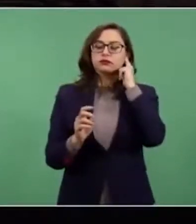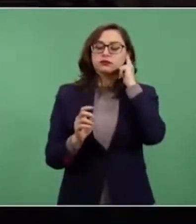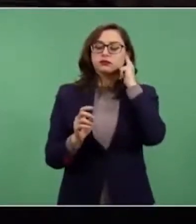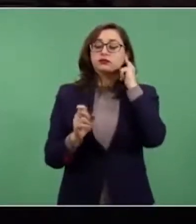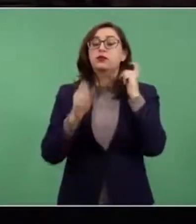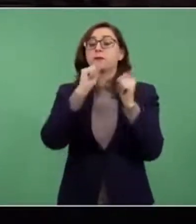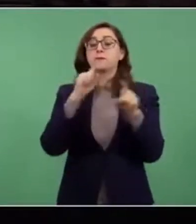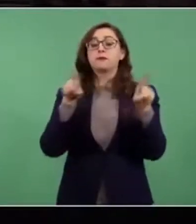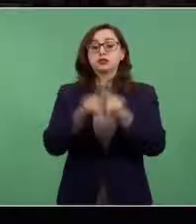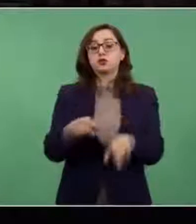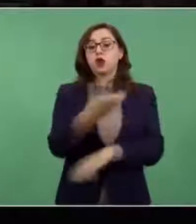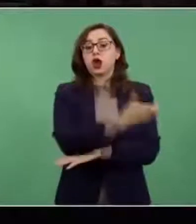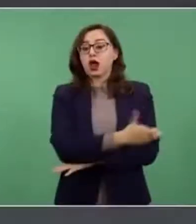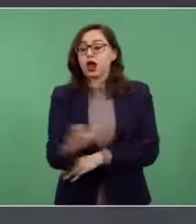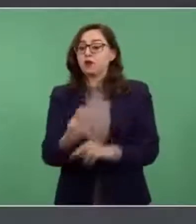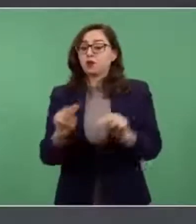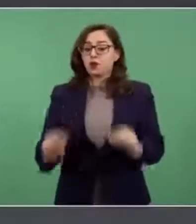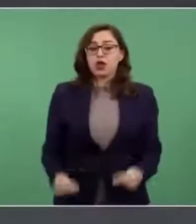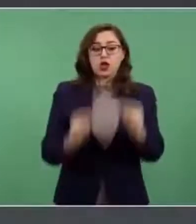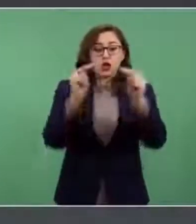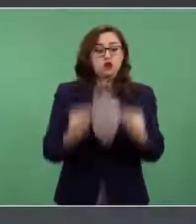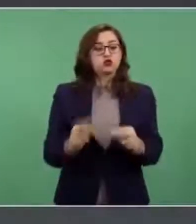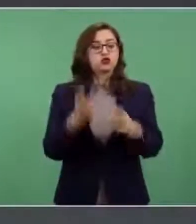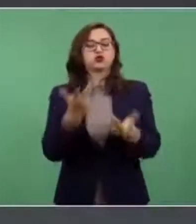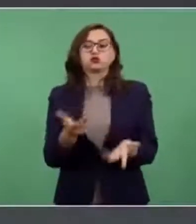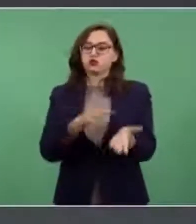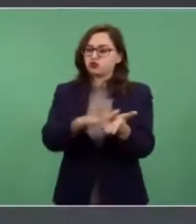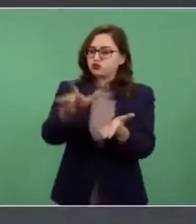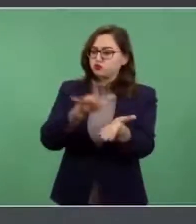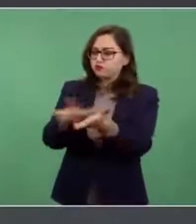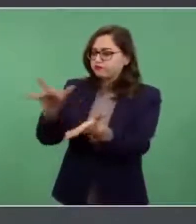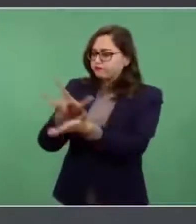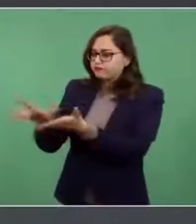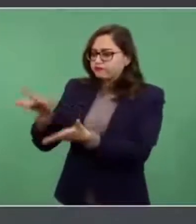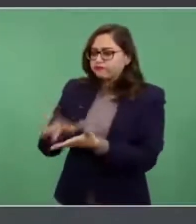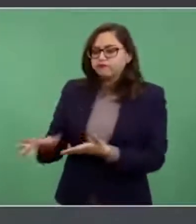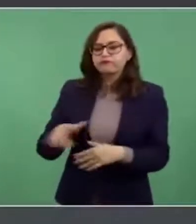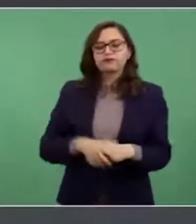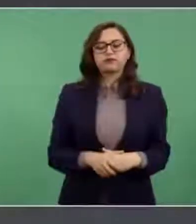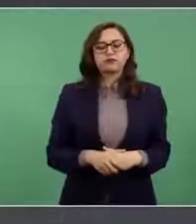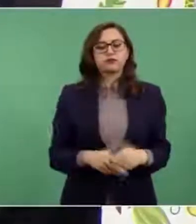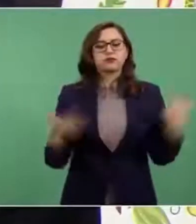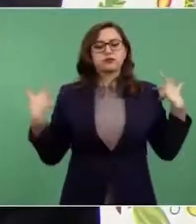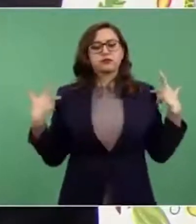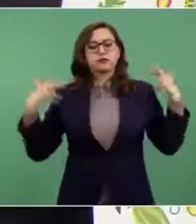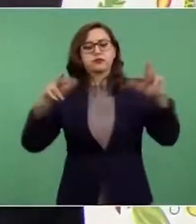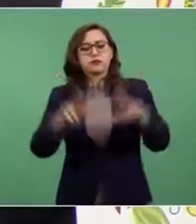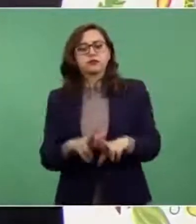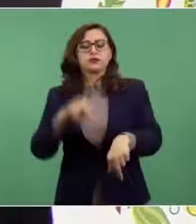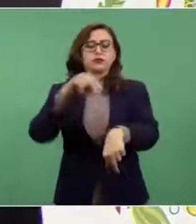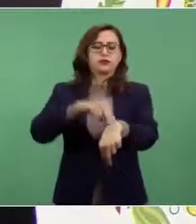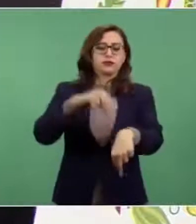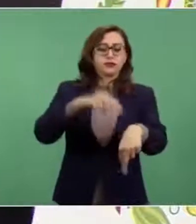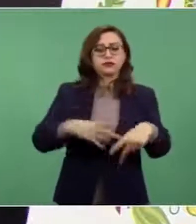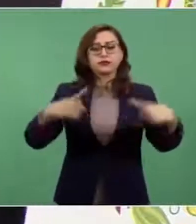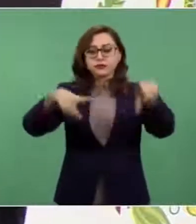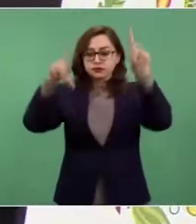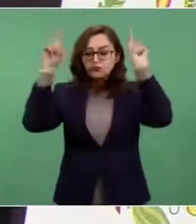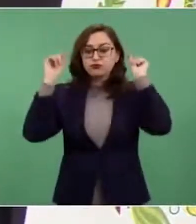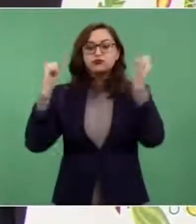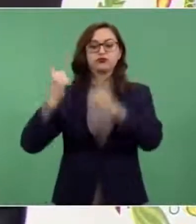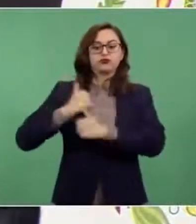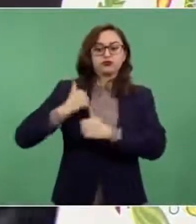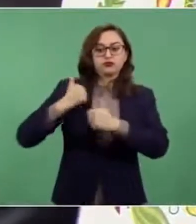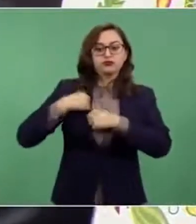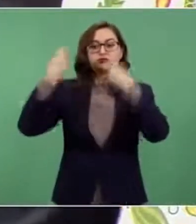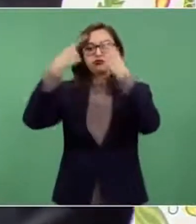de pequeños negocios familiares. No hemos dejado de pagar a maestros, a médicos, enfermeras, soldados,